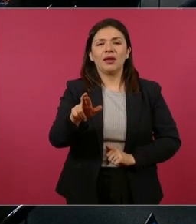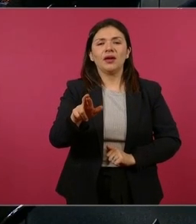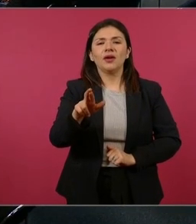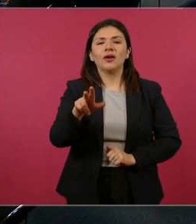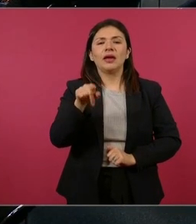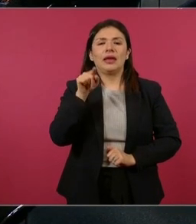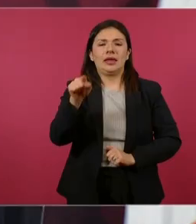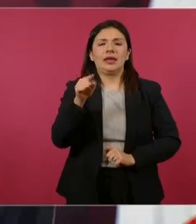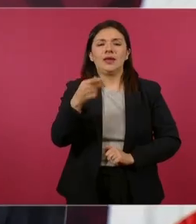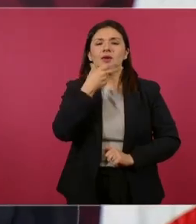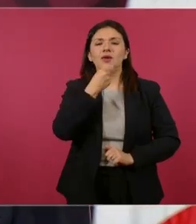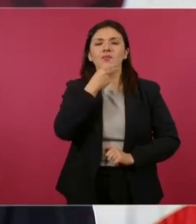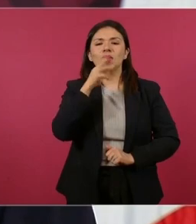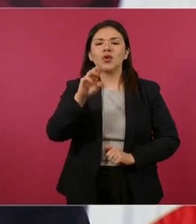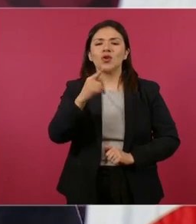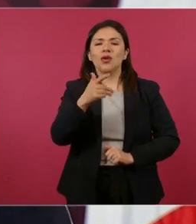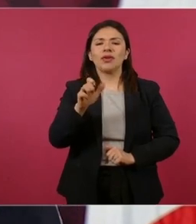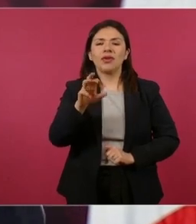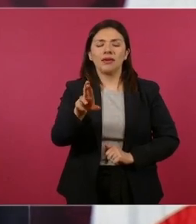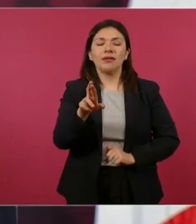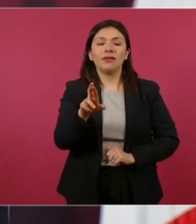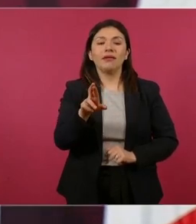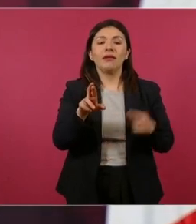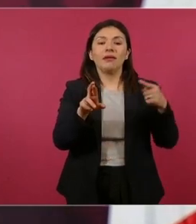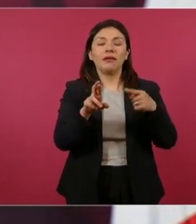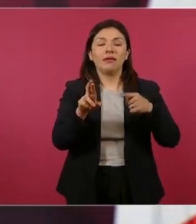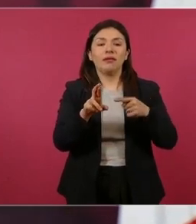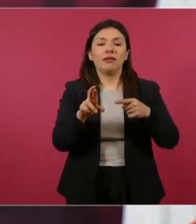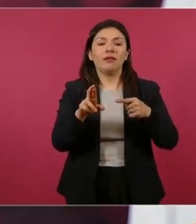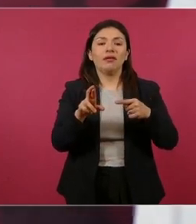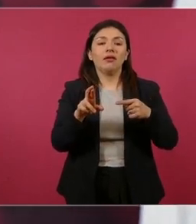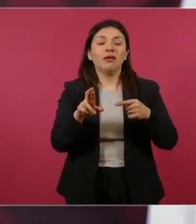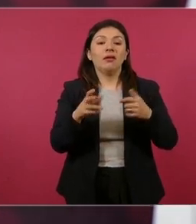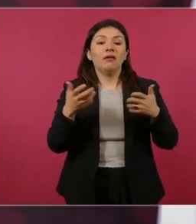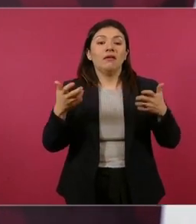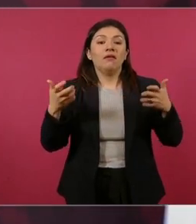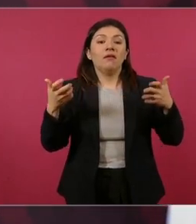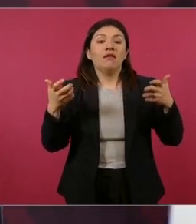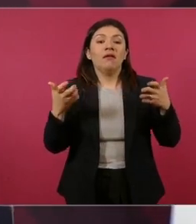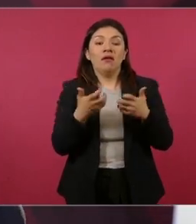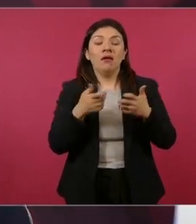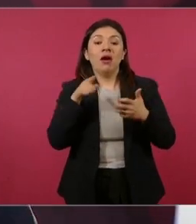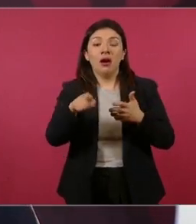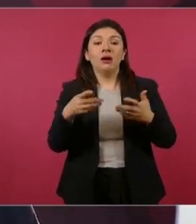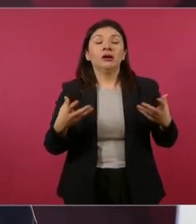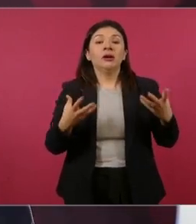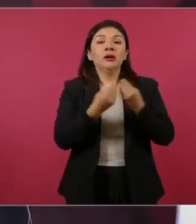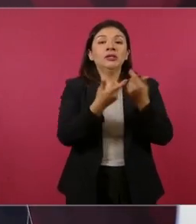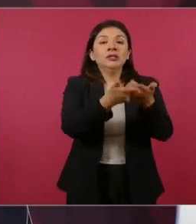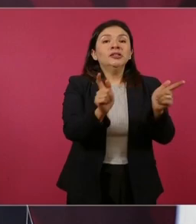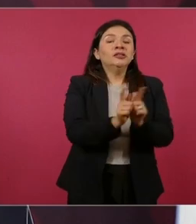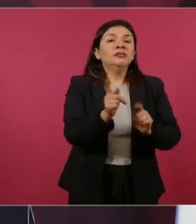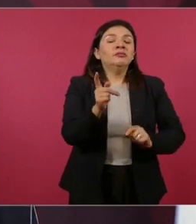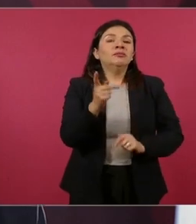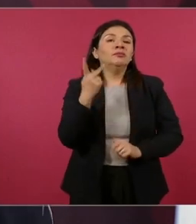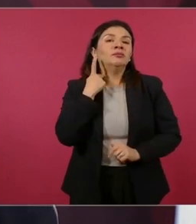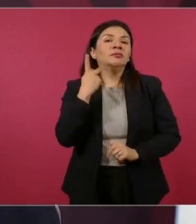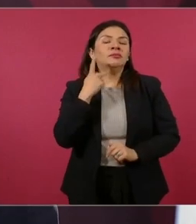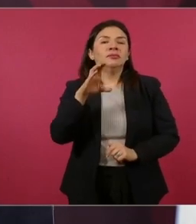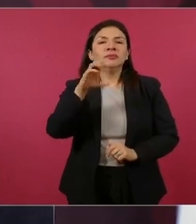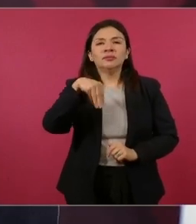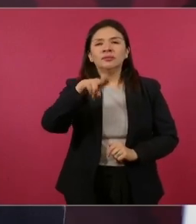Roger, que dio un bandazo, era del Partido Comunista, director de